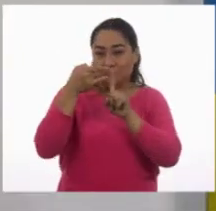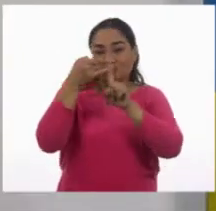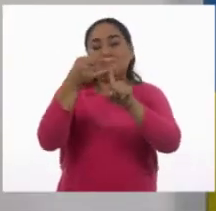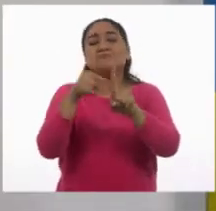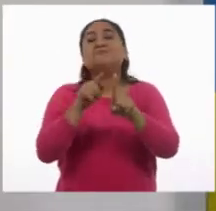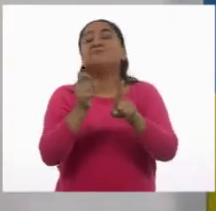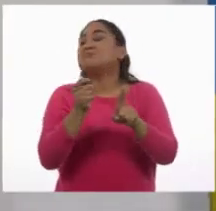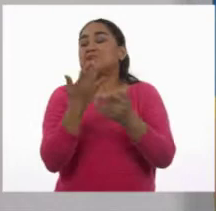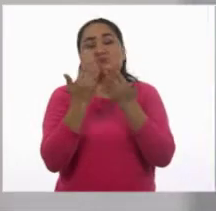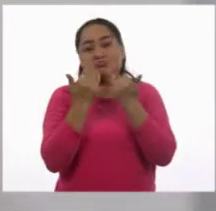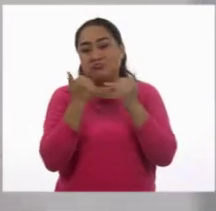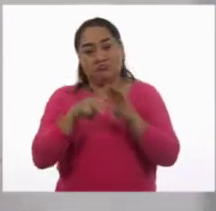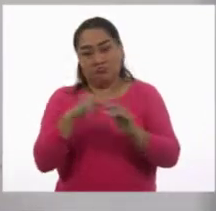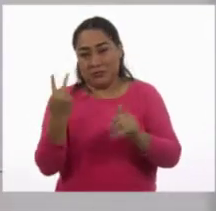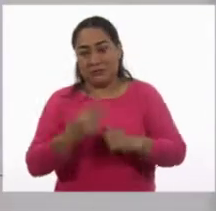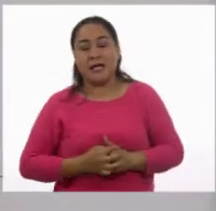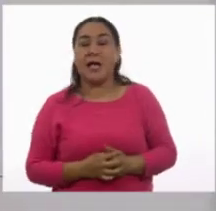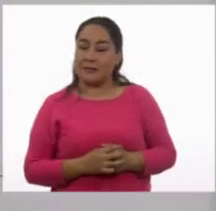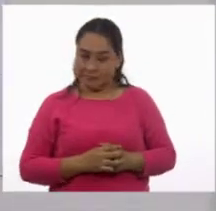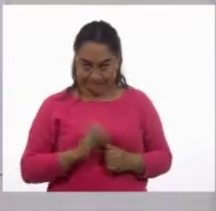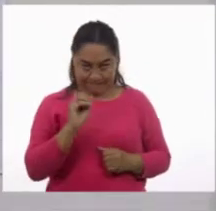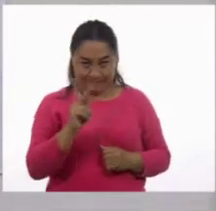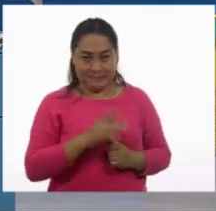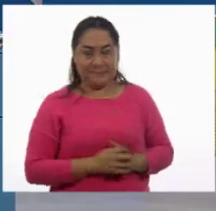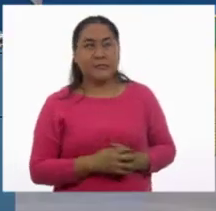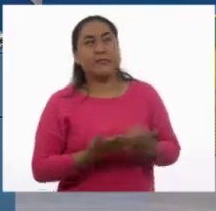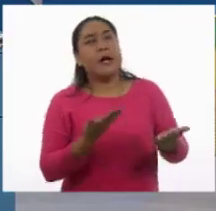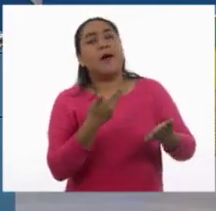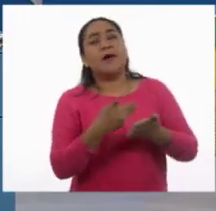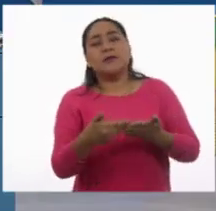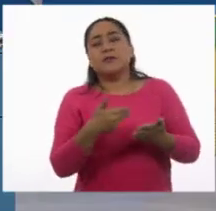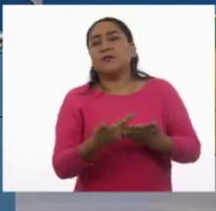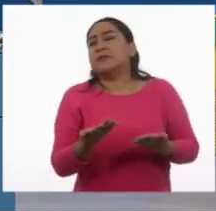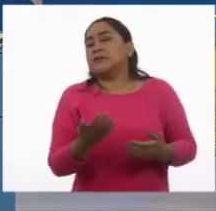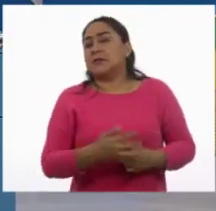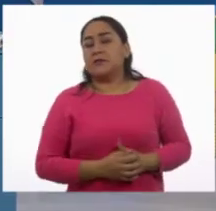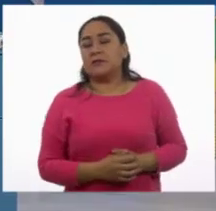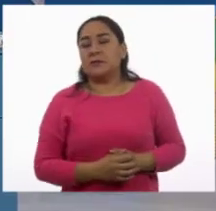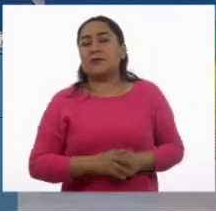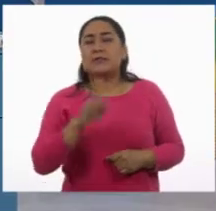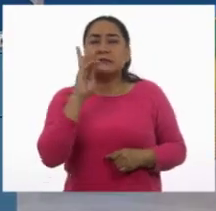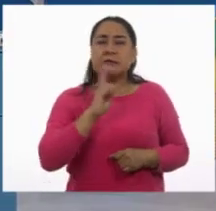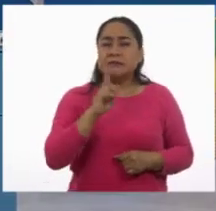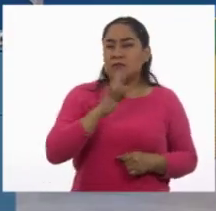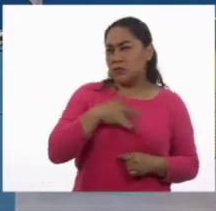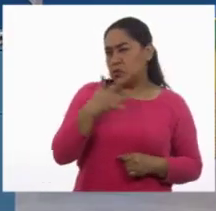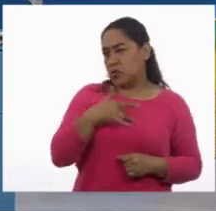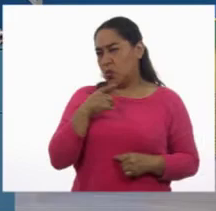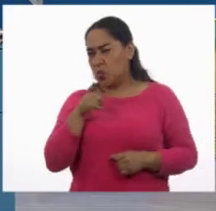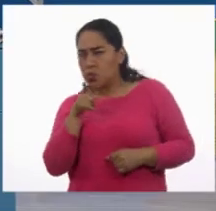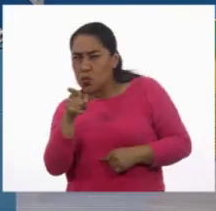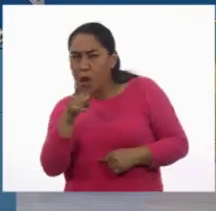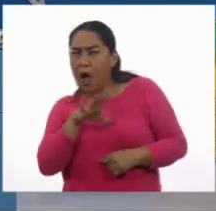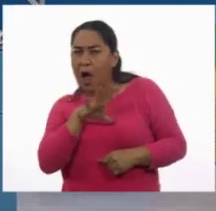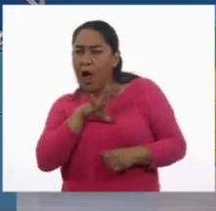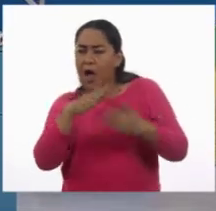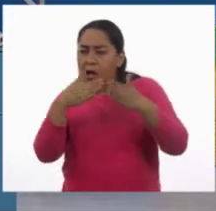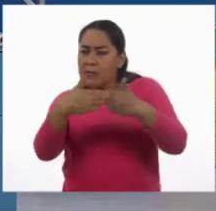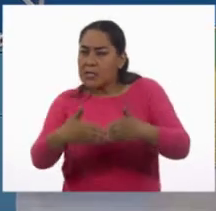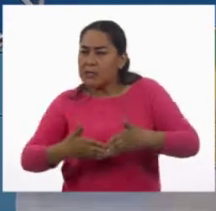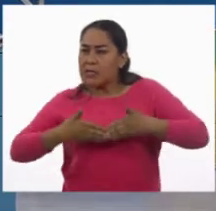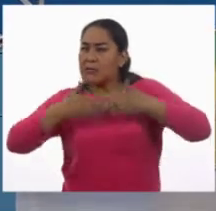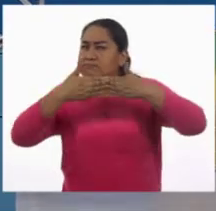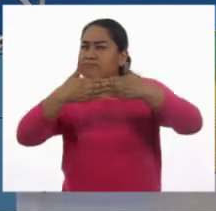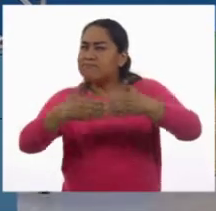triste. Listo. A ver, ahora veamos si tú tienes alguna nave en